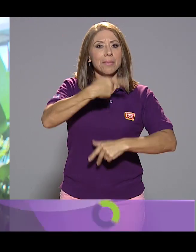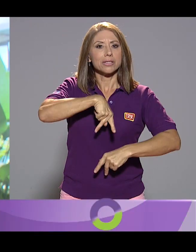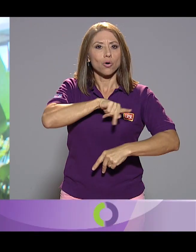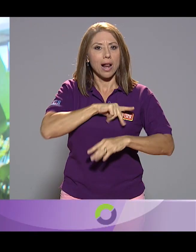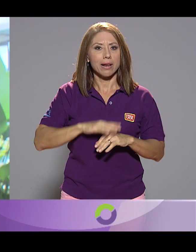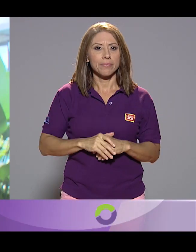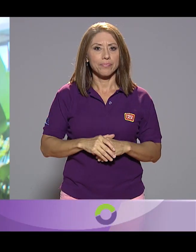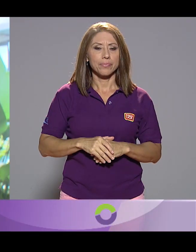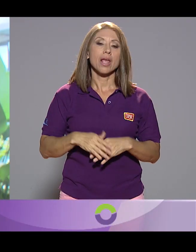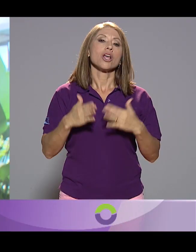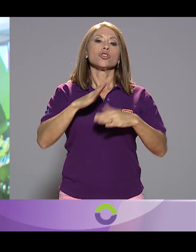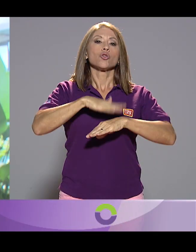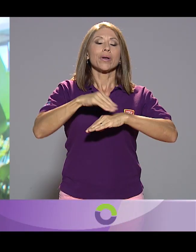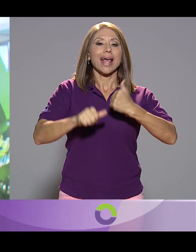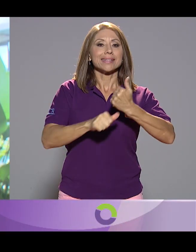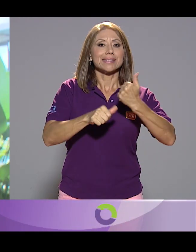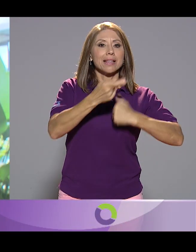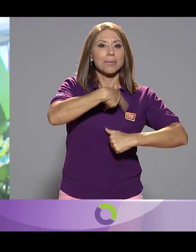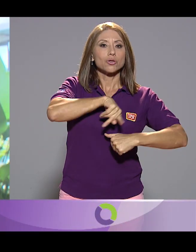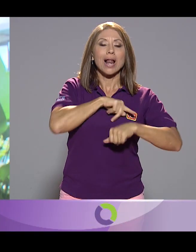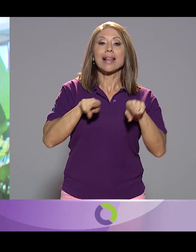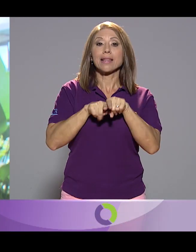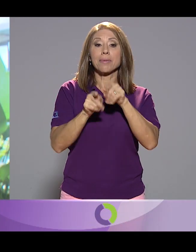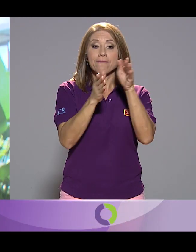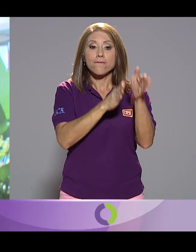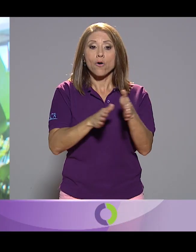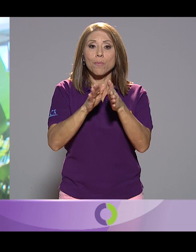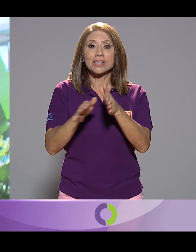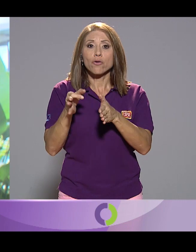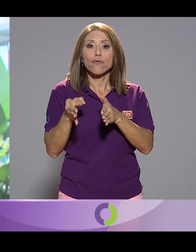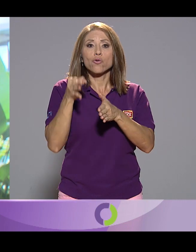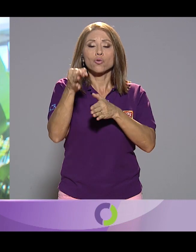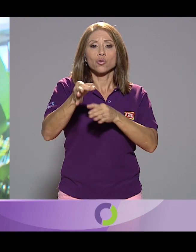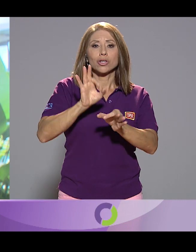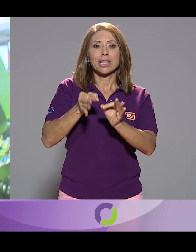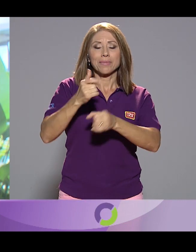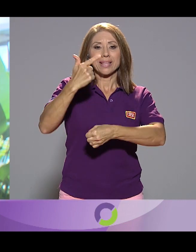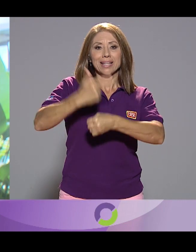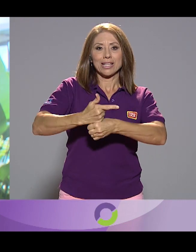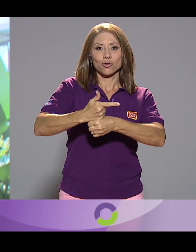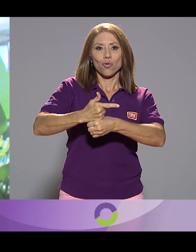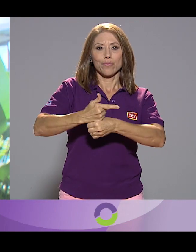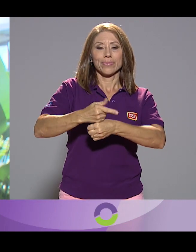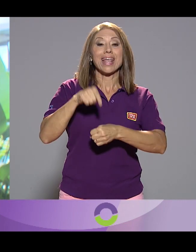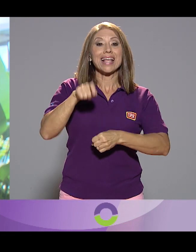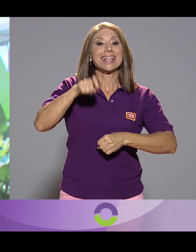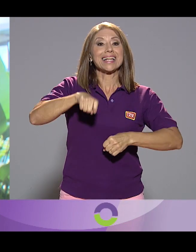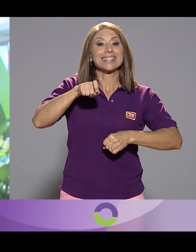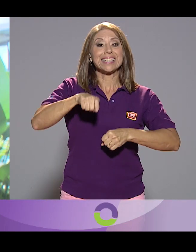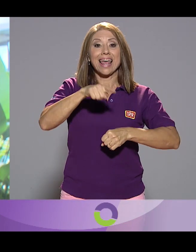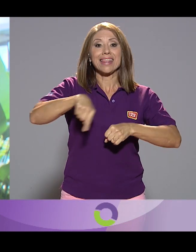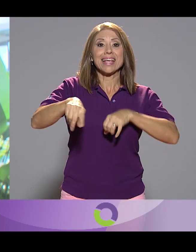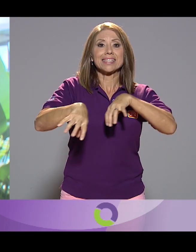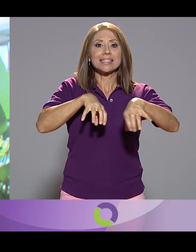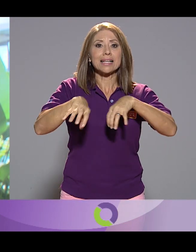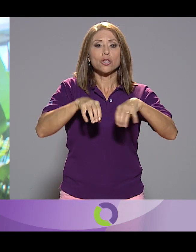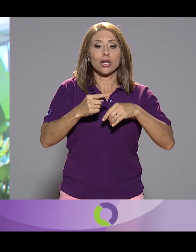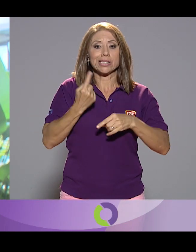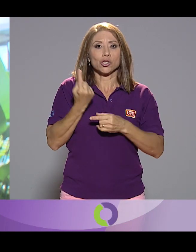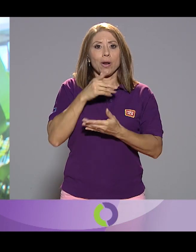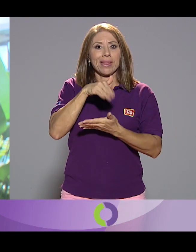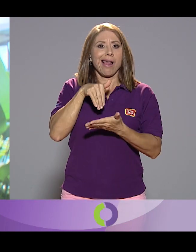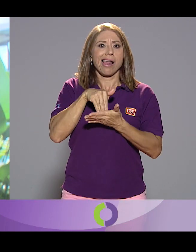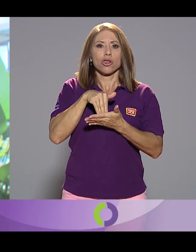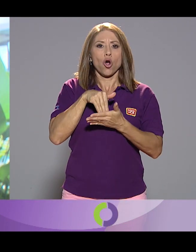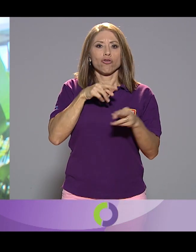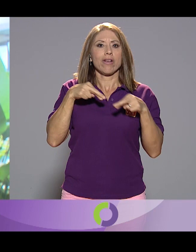personal y la formación de los futuros intérpretes del ESCO, en la necesidad planteada de la regionalización de estas